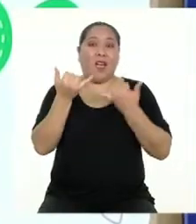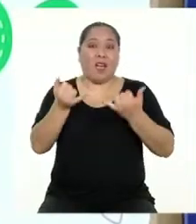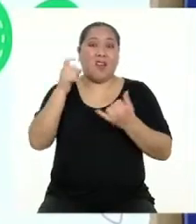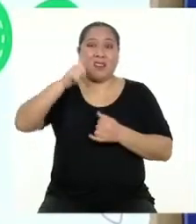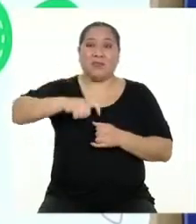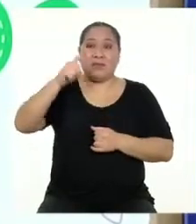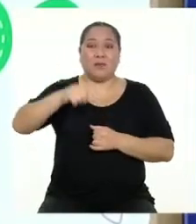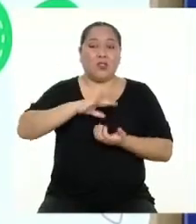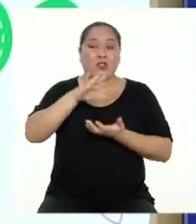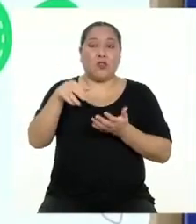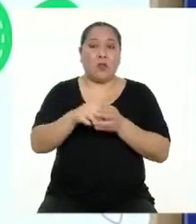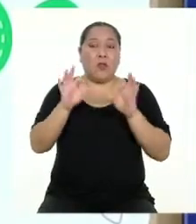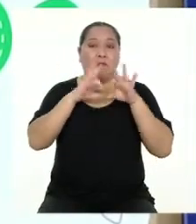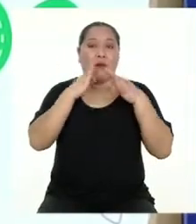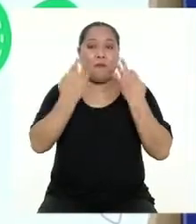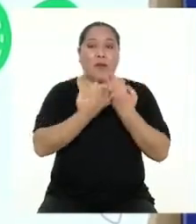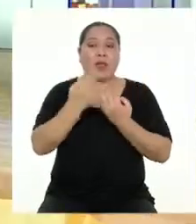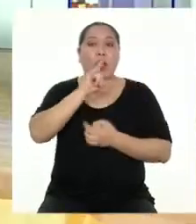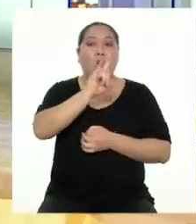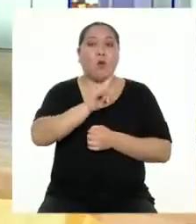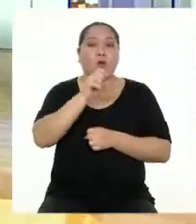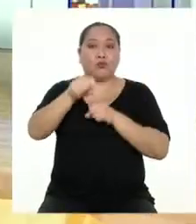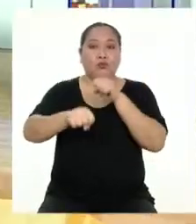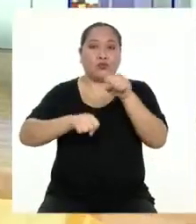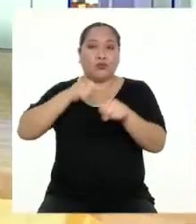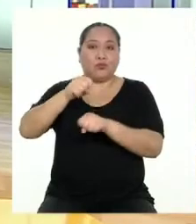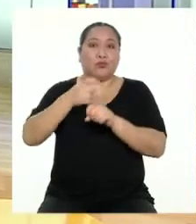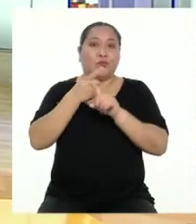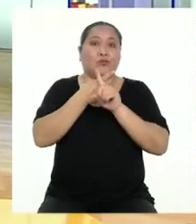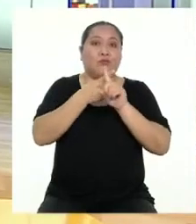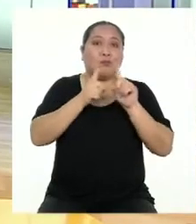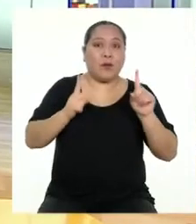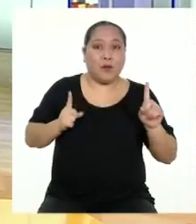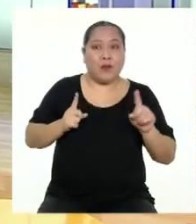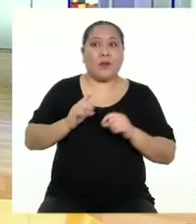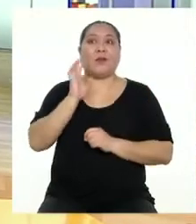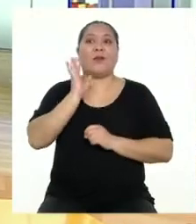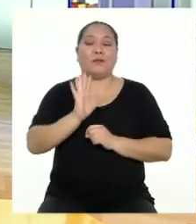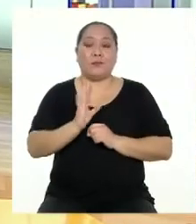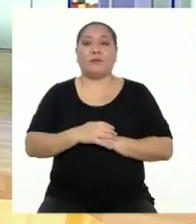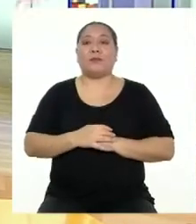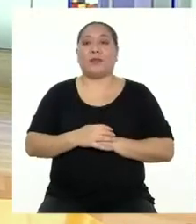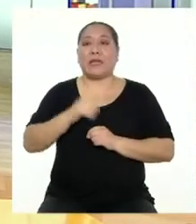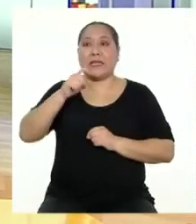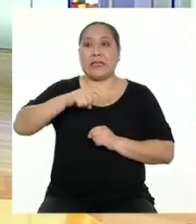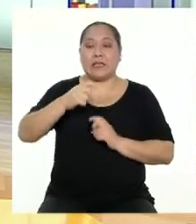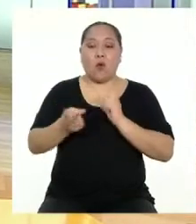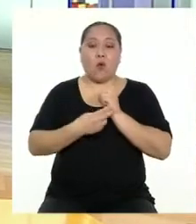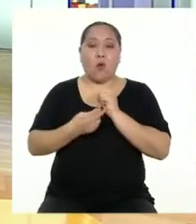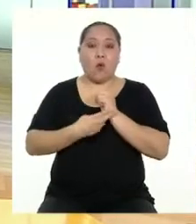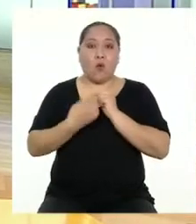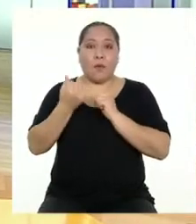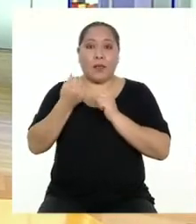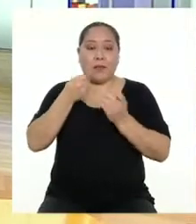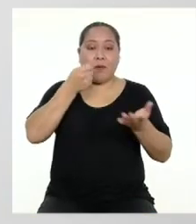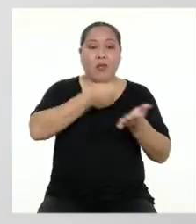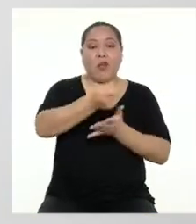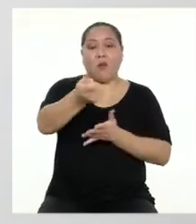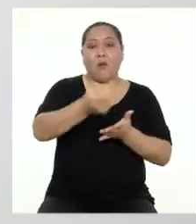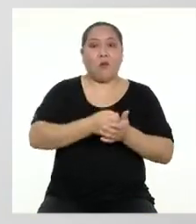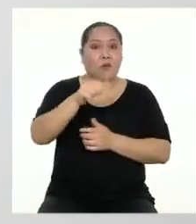toda la familia se está transportando con ella. Pero con una no basta, entonces deberían ahorrar para comprar